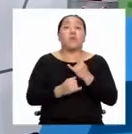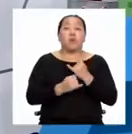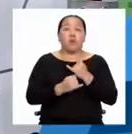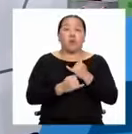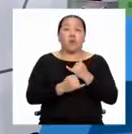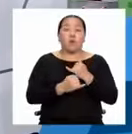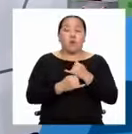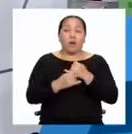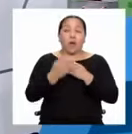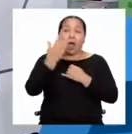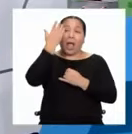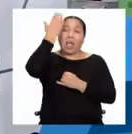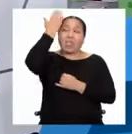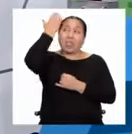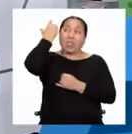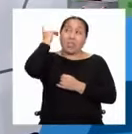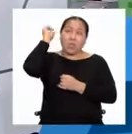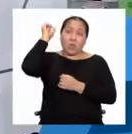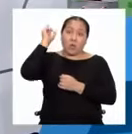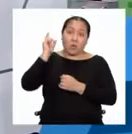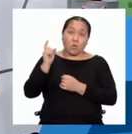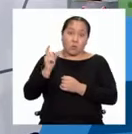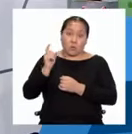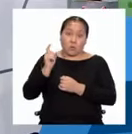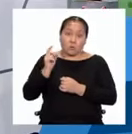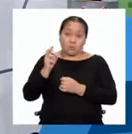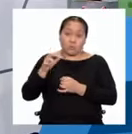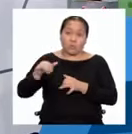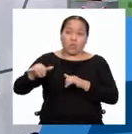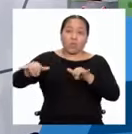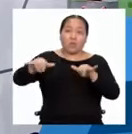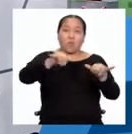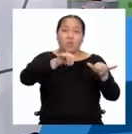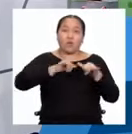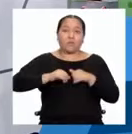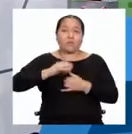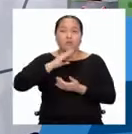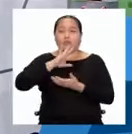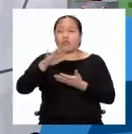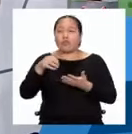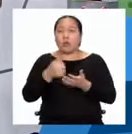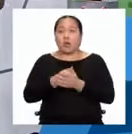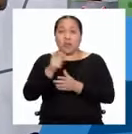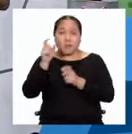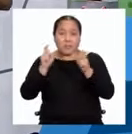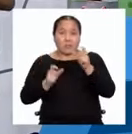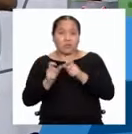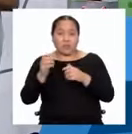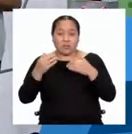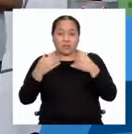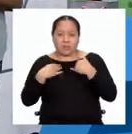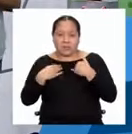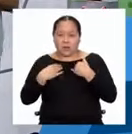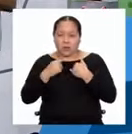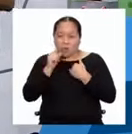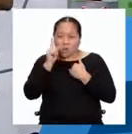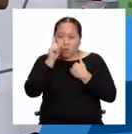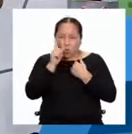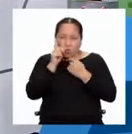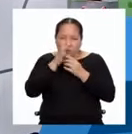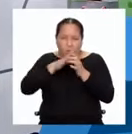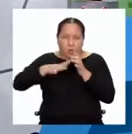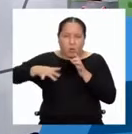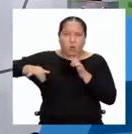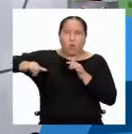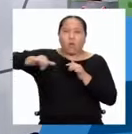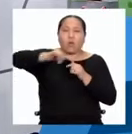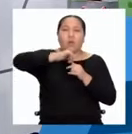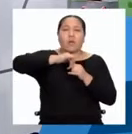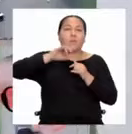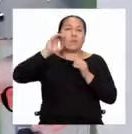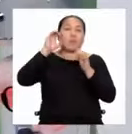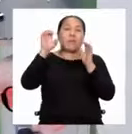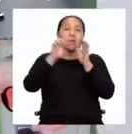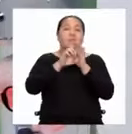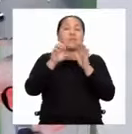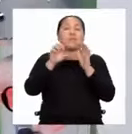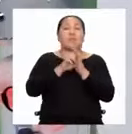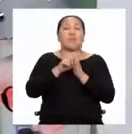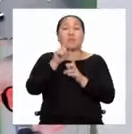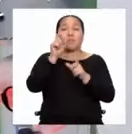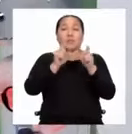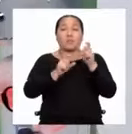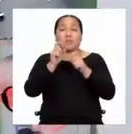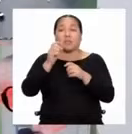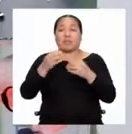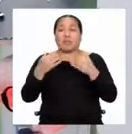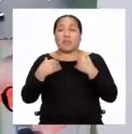cierto? Sí. Todos los seres vivos del planeta poseen un patrimonio genético común. Los humanos, por ejemplo, comparten más